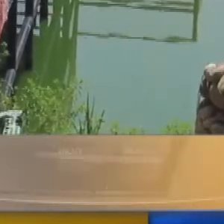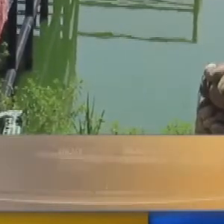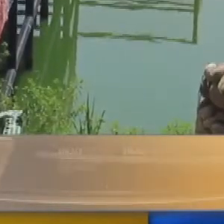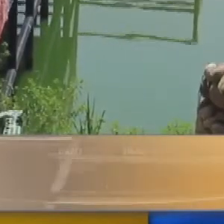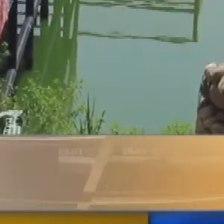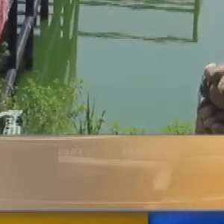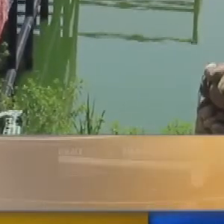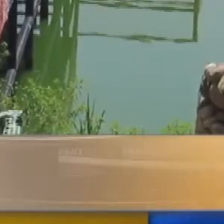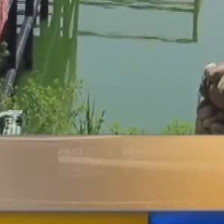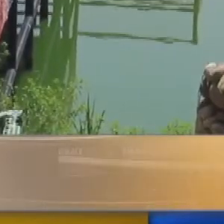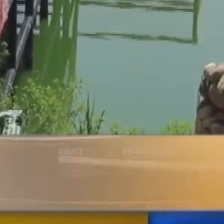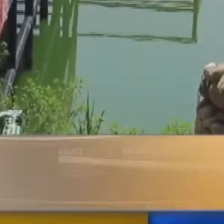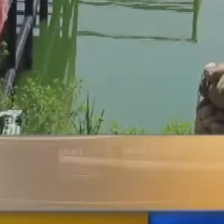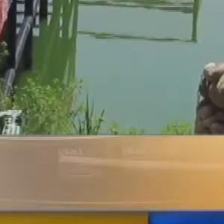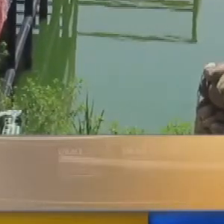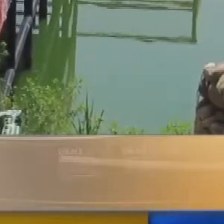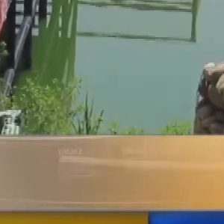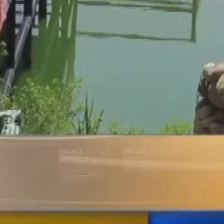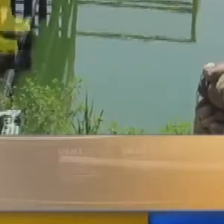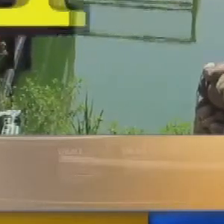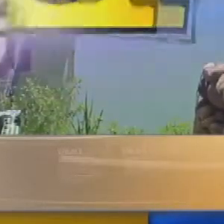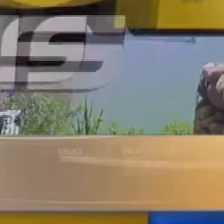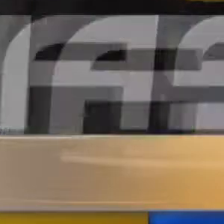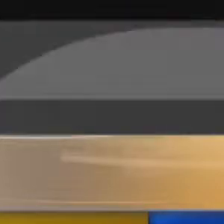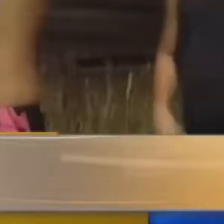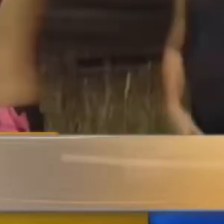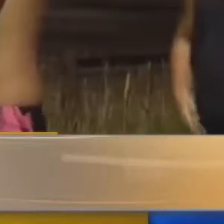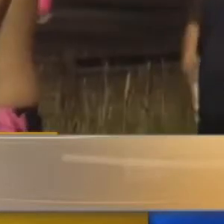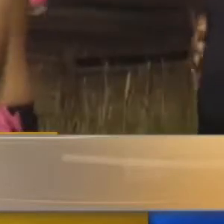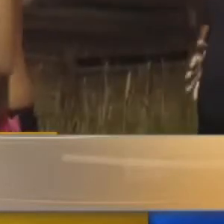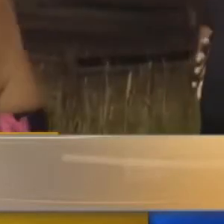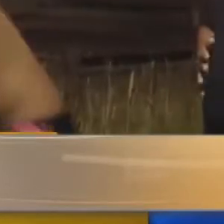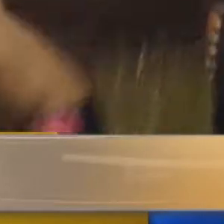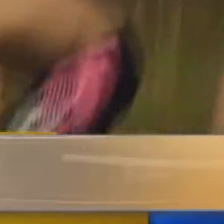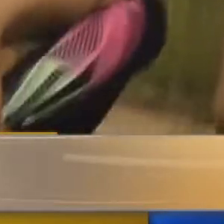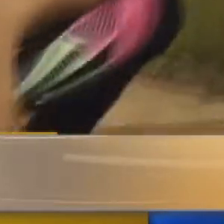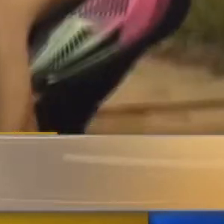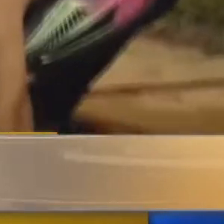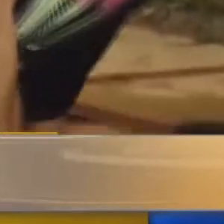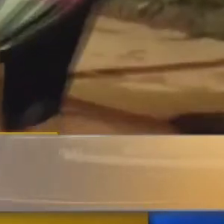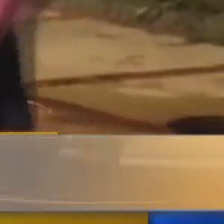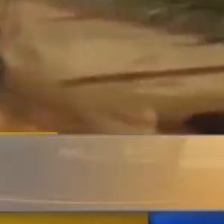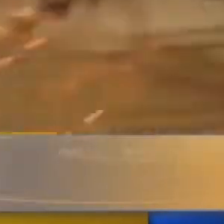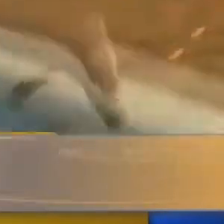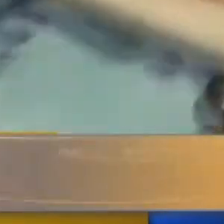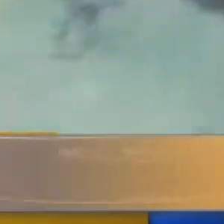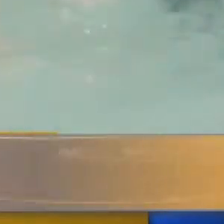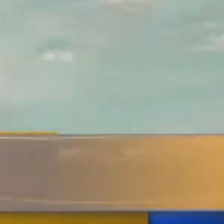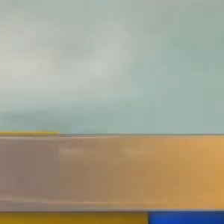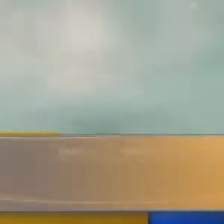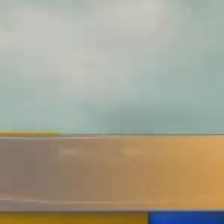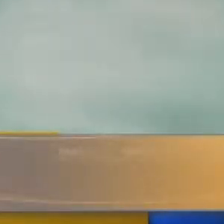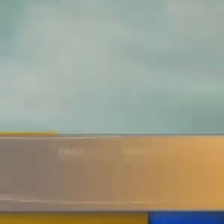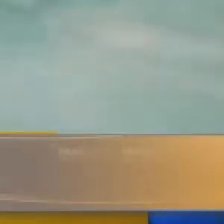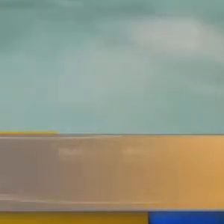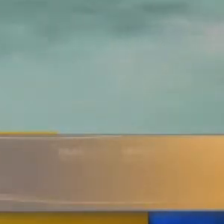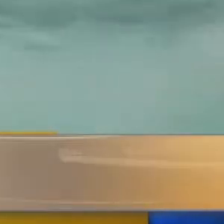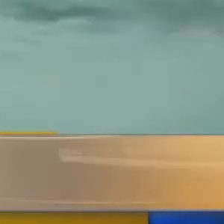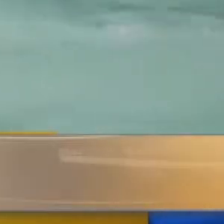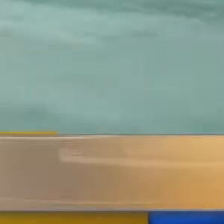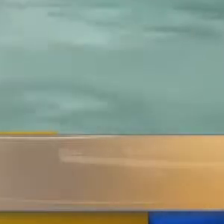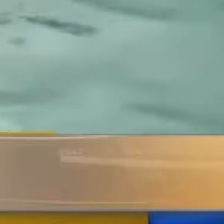este emblemático sitio turístico de la Comuna 1. Y en los deportes, 66 deportistas que representaron